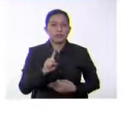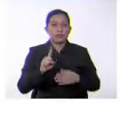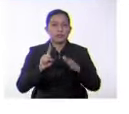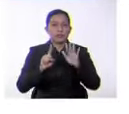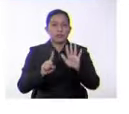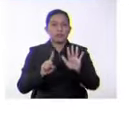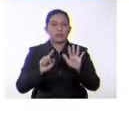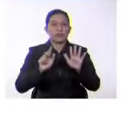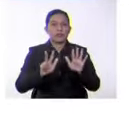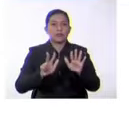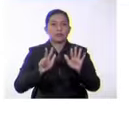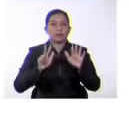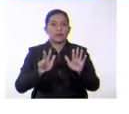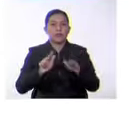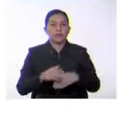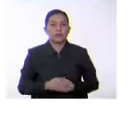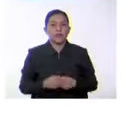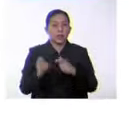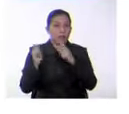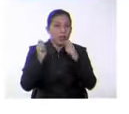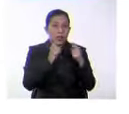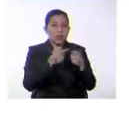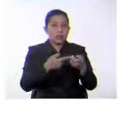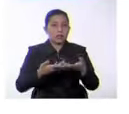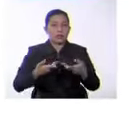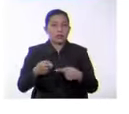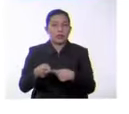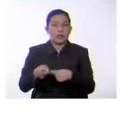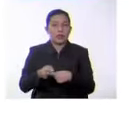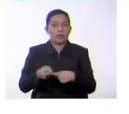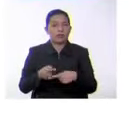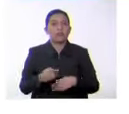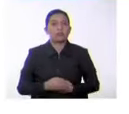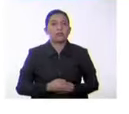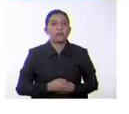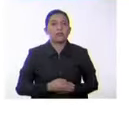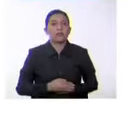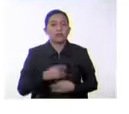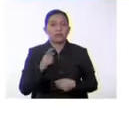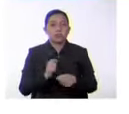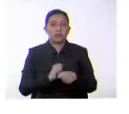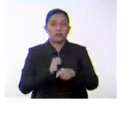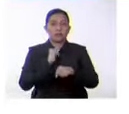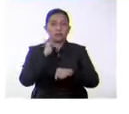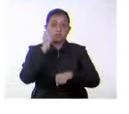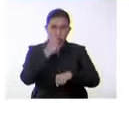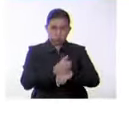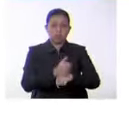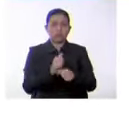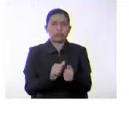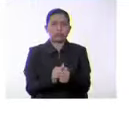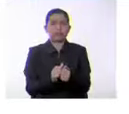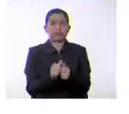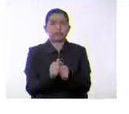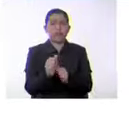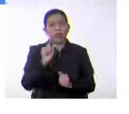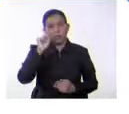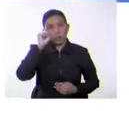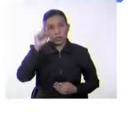1688, la Carta de Derechos Británica se constituye también como un documento que avanza estas ideas.